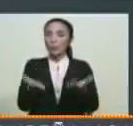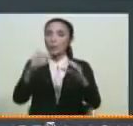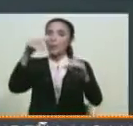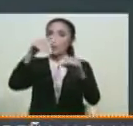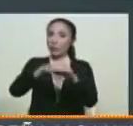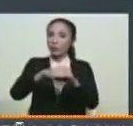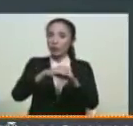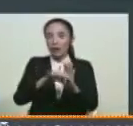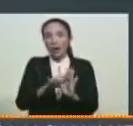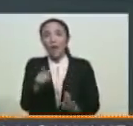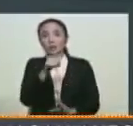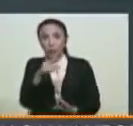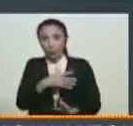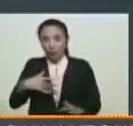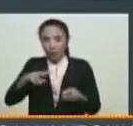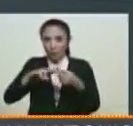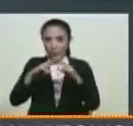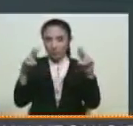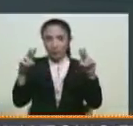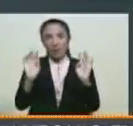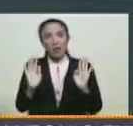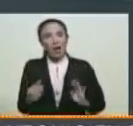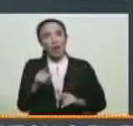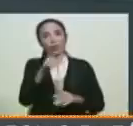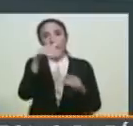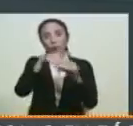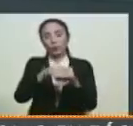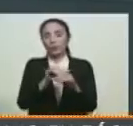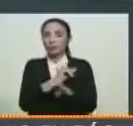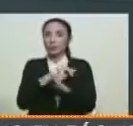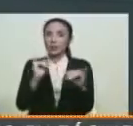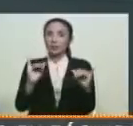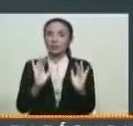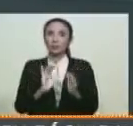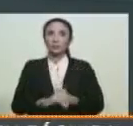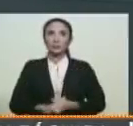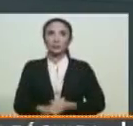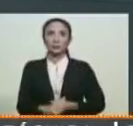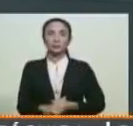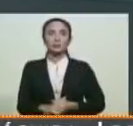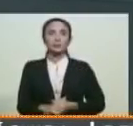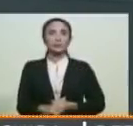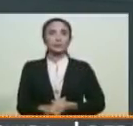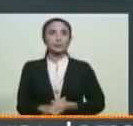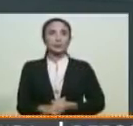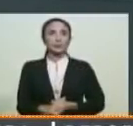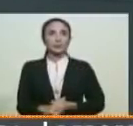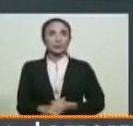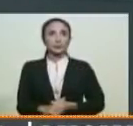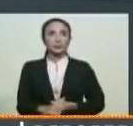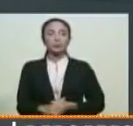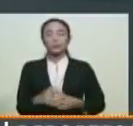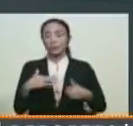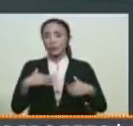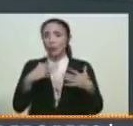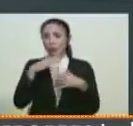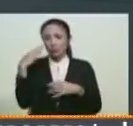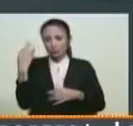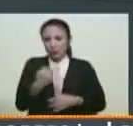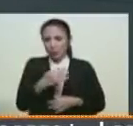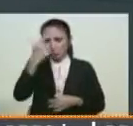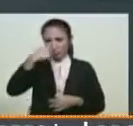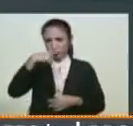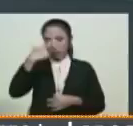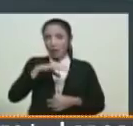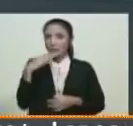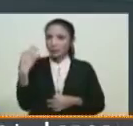si quieres a Venezuela. Vota por amor a Venezuela. Esa es una clave. Y yo estoy seguro que vamos a